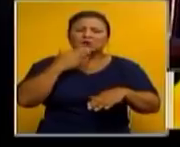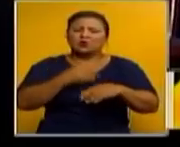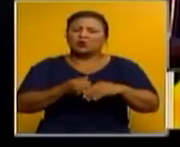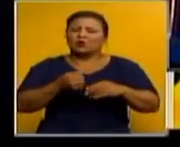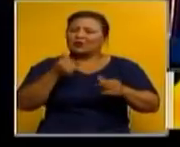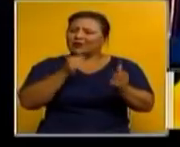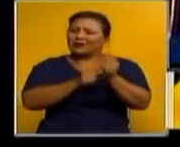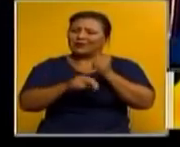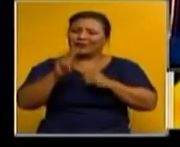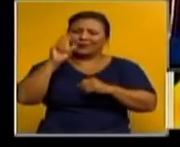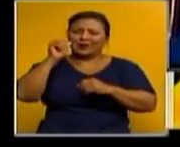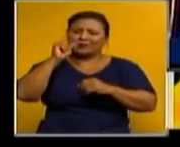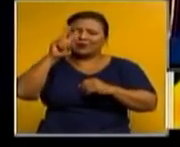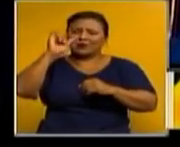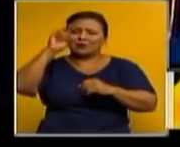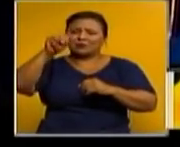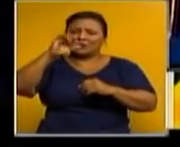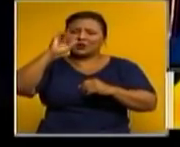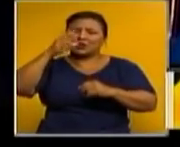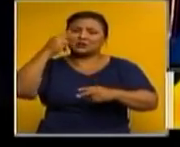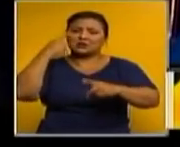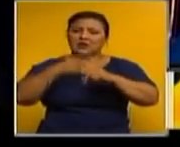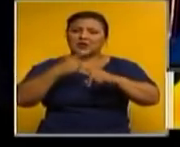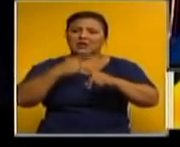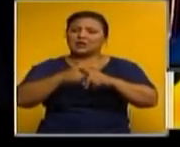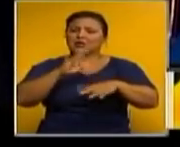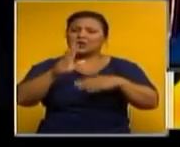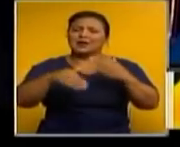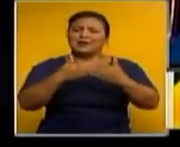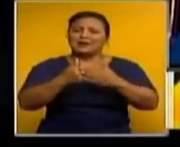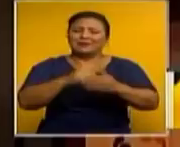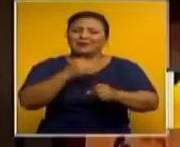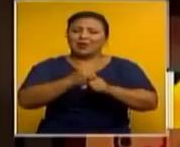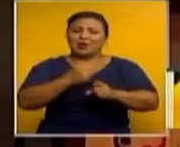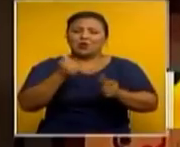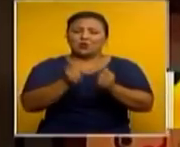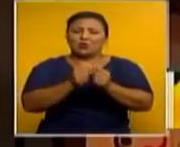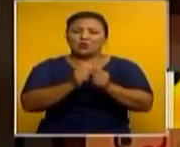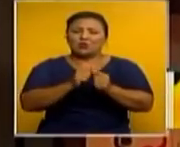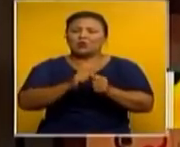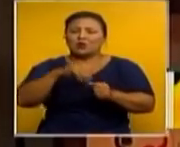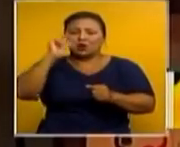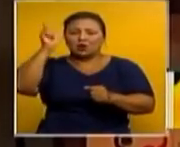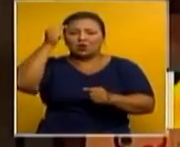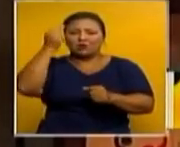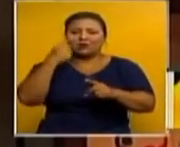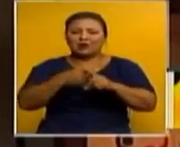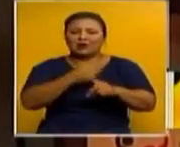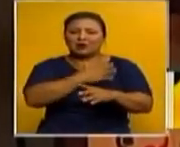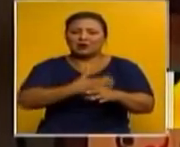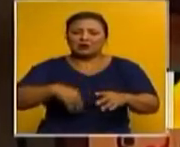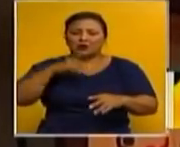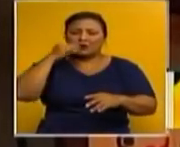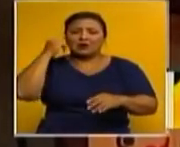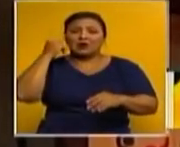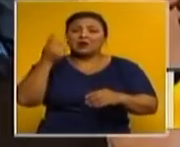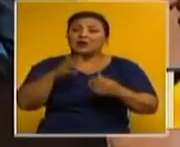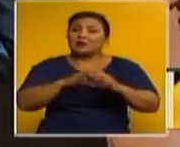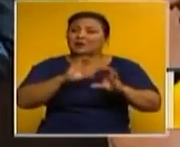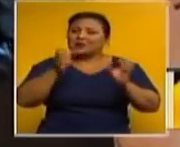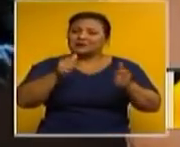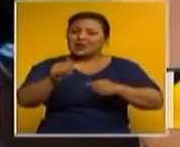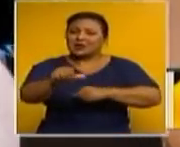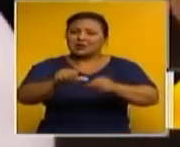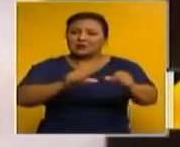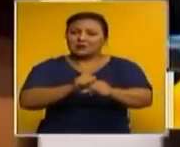señores Vinicio y Fernando Alvarado, ex colaboradores del gobierno de Rafael Correa. Se informa sobre las empresas, accionistas y